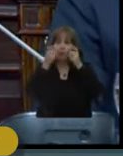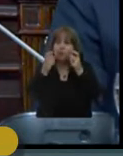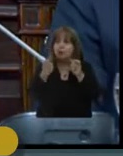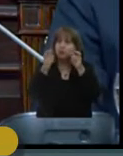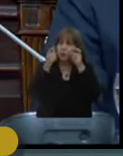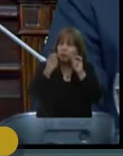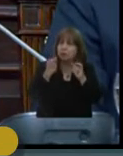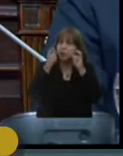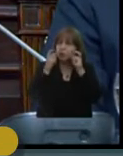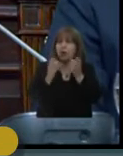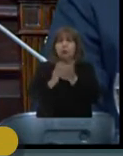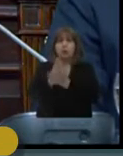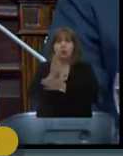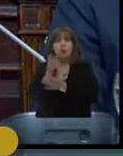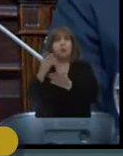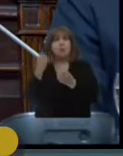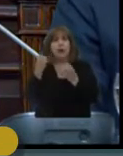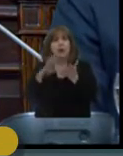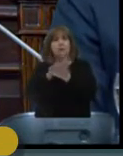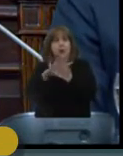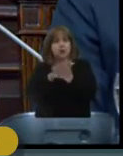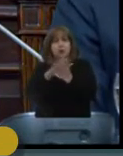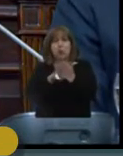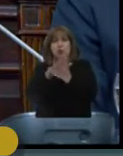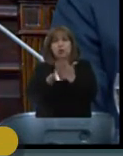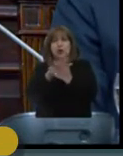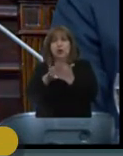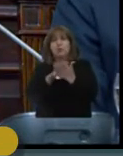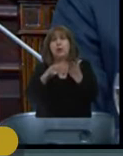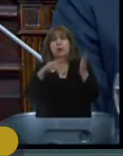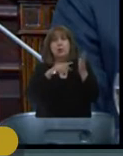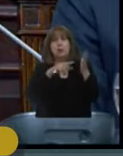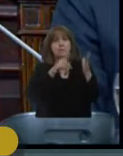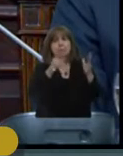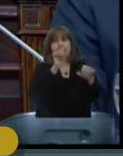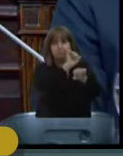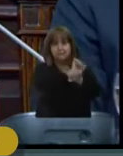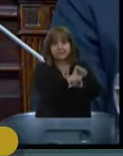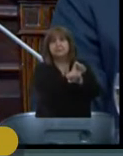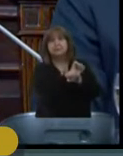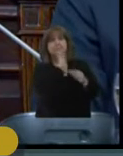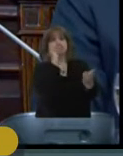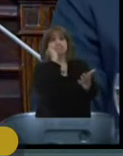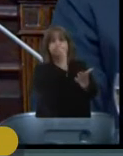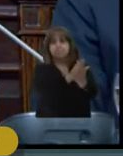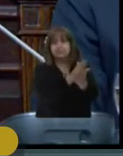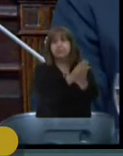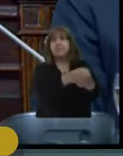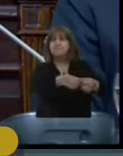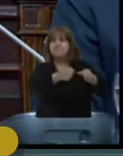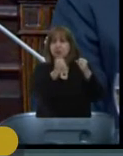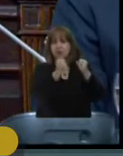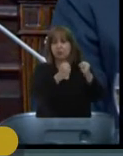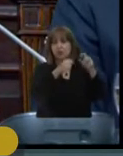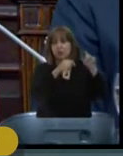que yo digo, si no ponen palos en la rueda. Si ustedes se ponen a analizar todas las iniciativas que han venido del Ejecutivo no nos han dejado